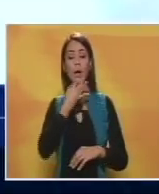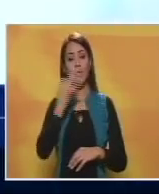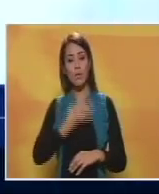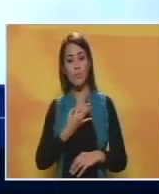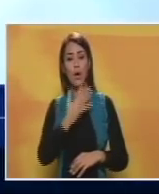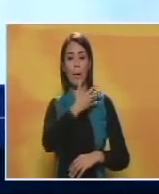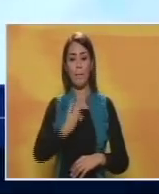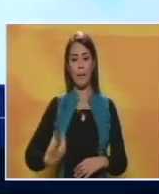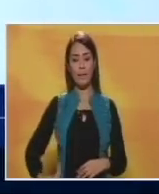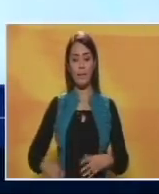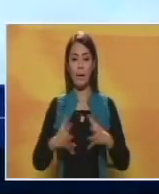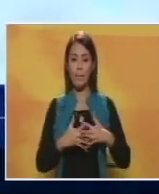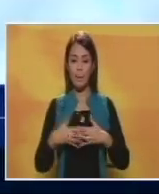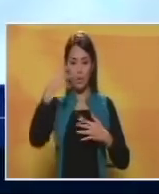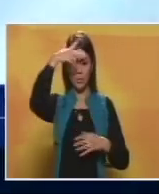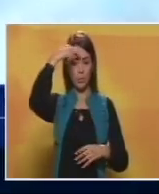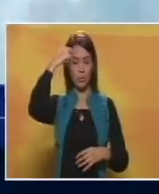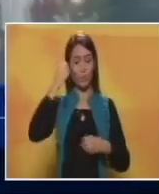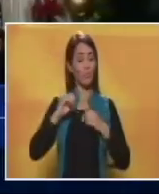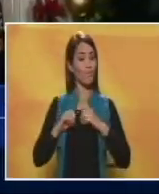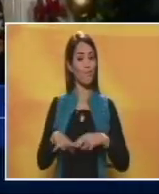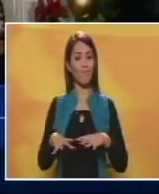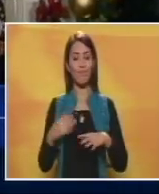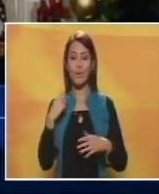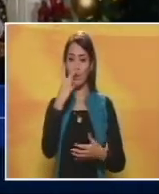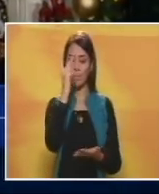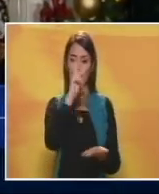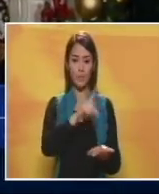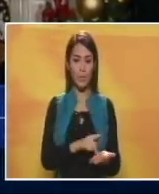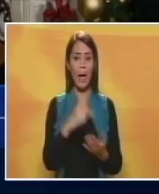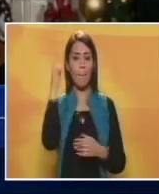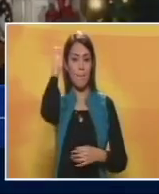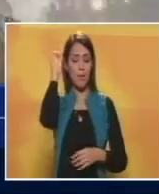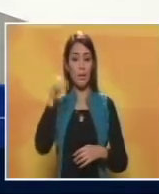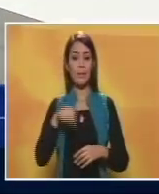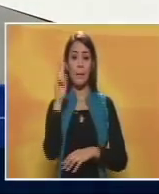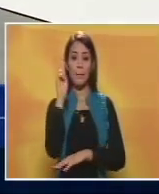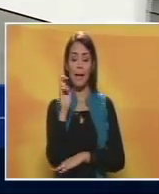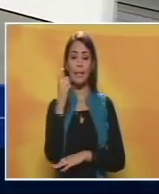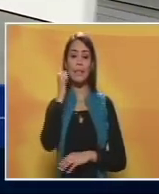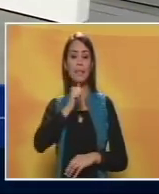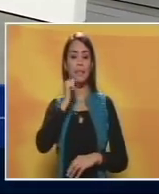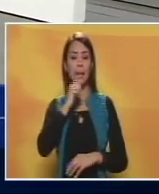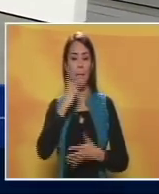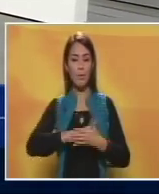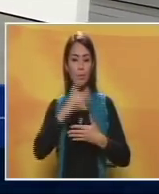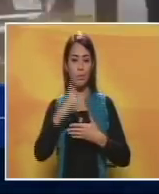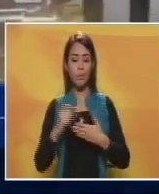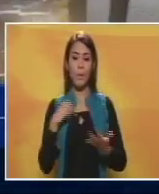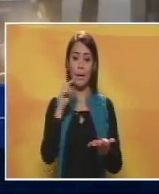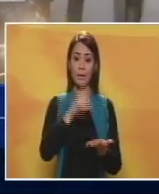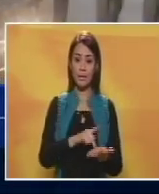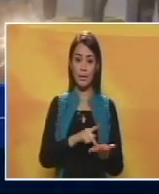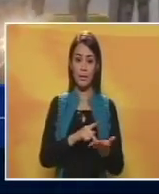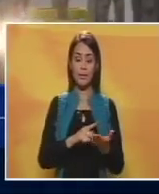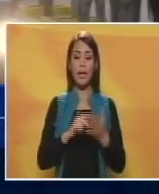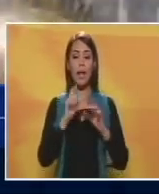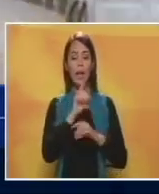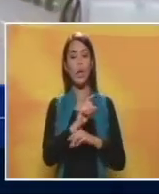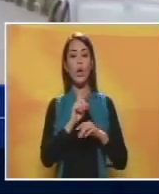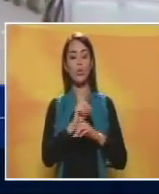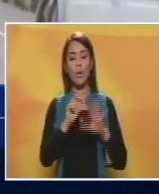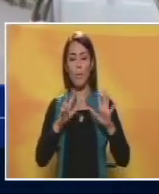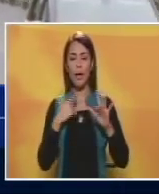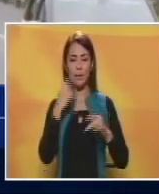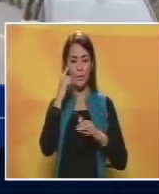presidente norteamericano Donald Trump canceló su visita al Perú, donde este viernes y sábado tenía planeado participar en la 8ª cumbre